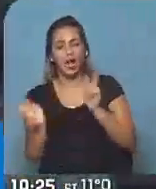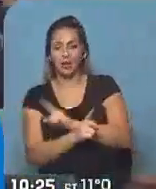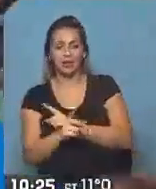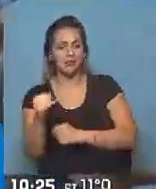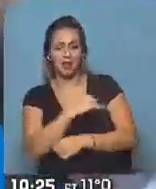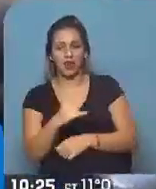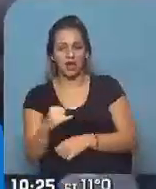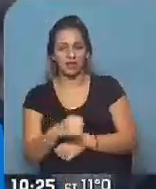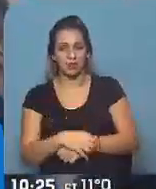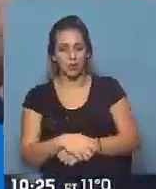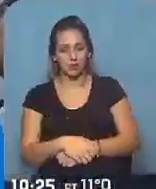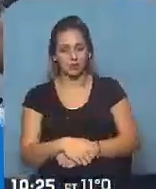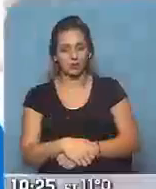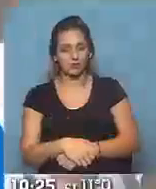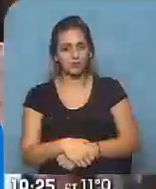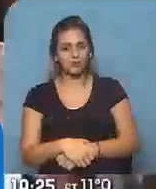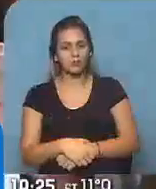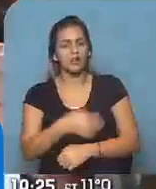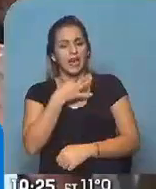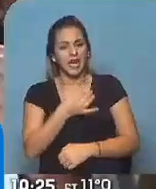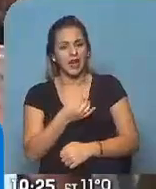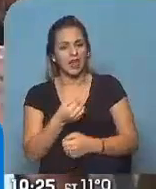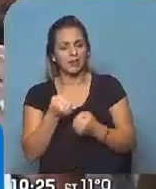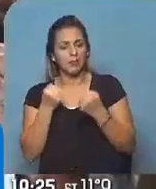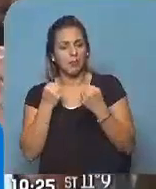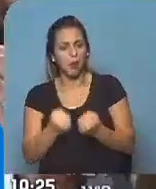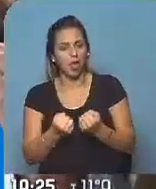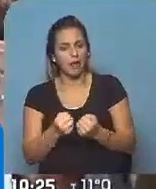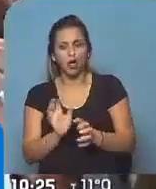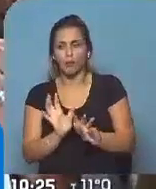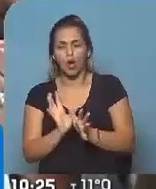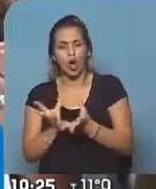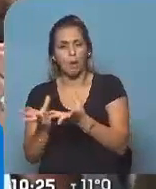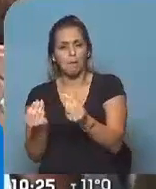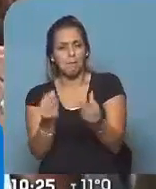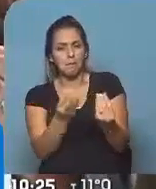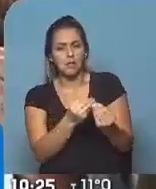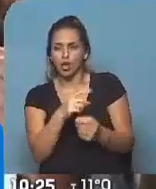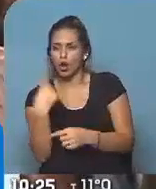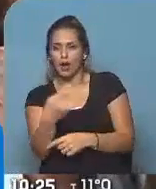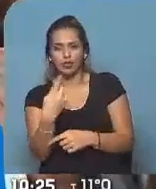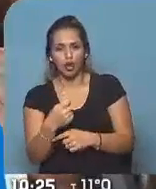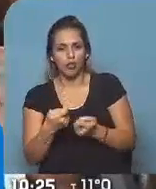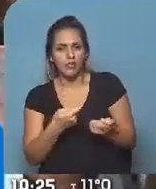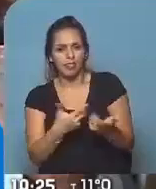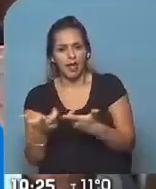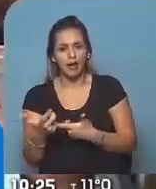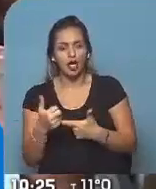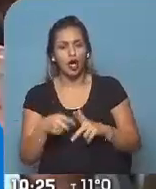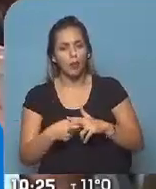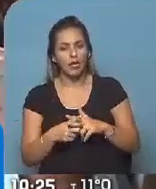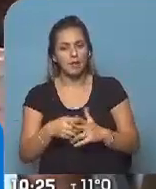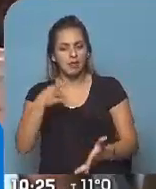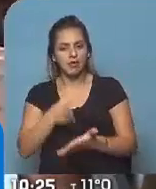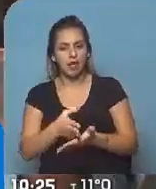contrario. Pretenden imponer el miedo como herramienta de disciplinamiento con